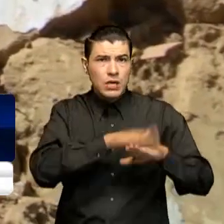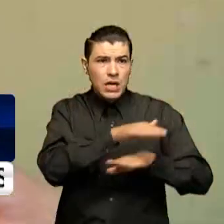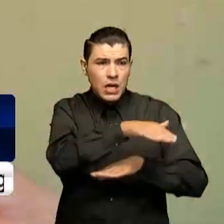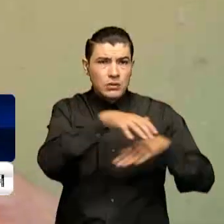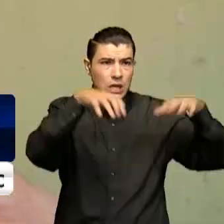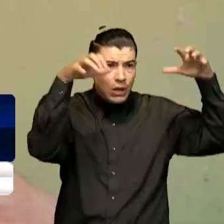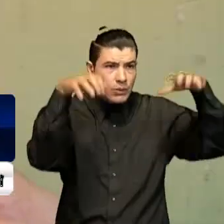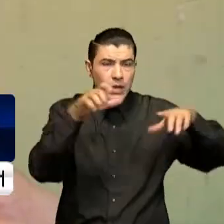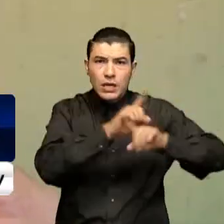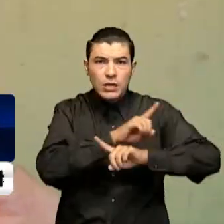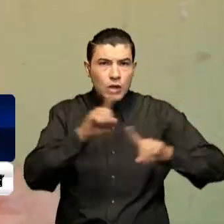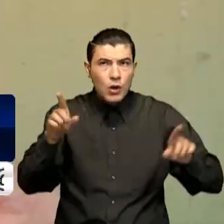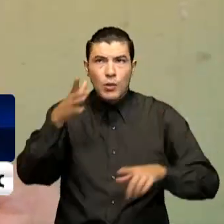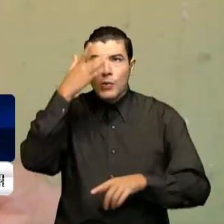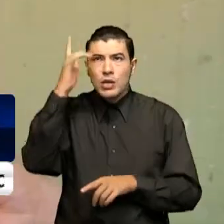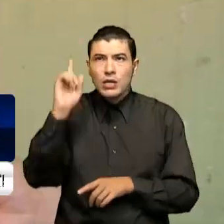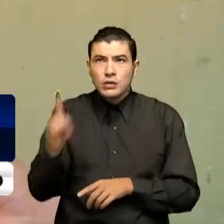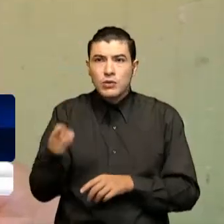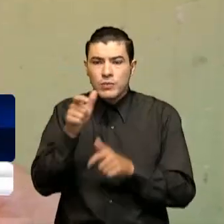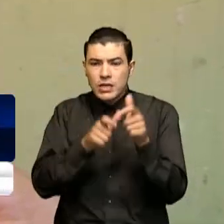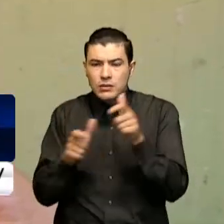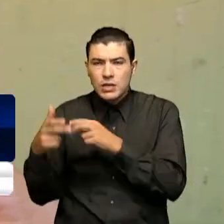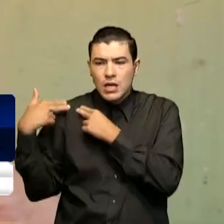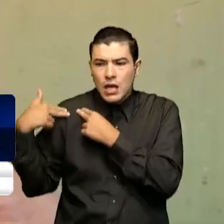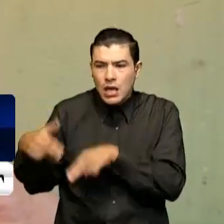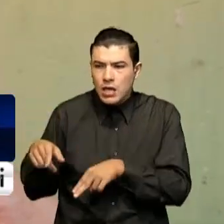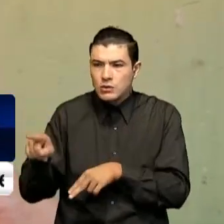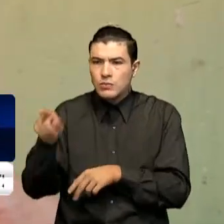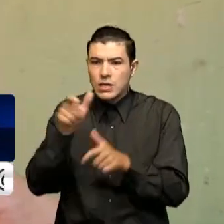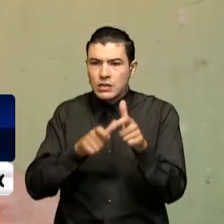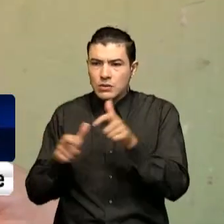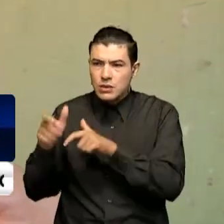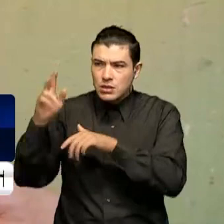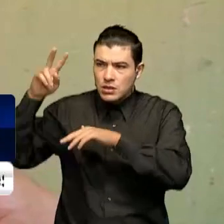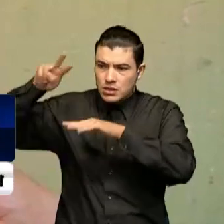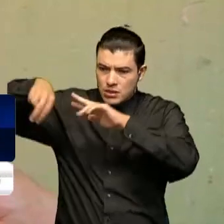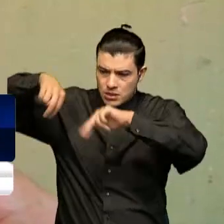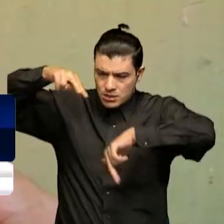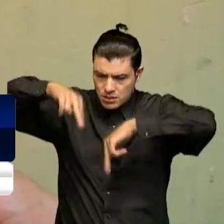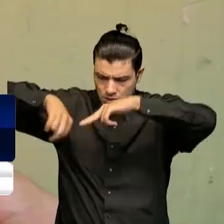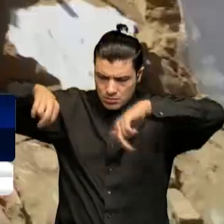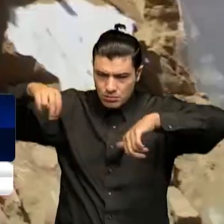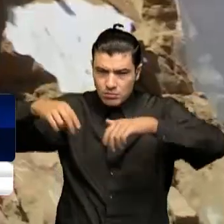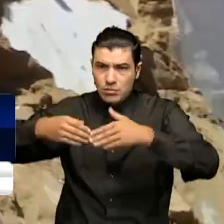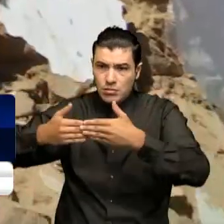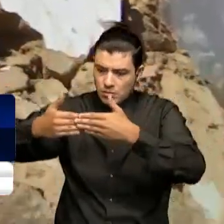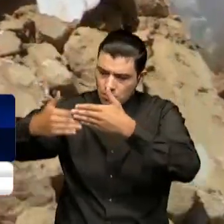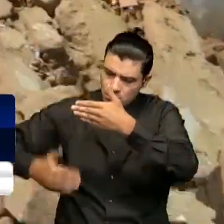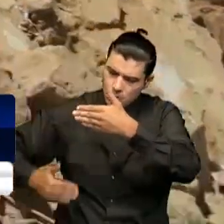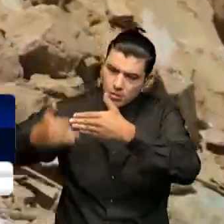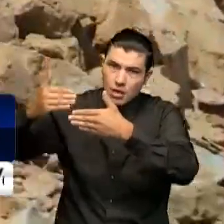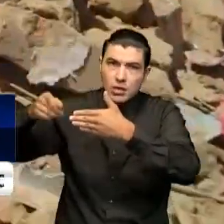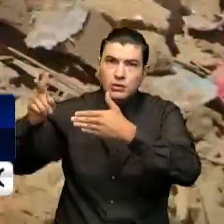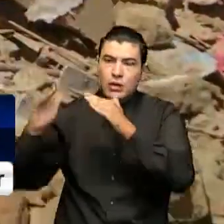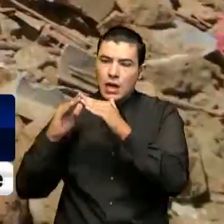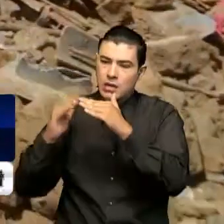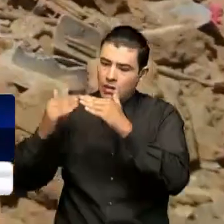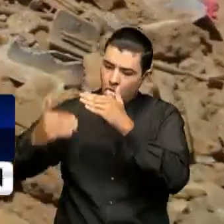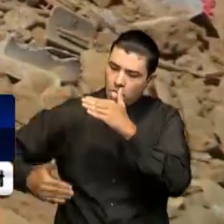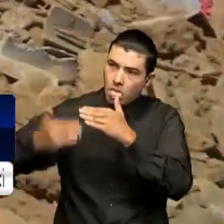simplemente la irresponsabilidad de ellos de haber cavado muy profundo casi en el muro bomberos de bucaramanga